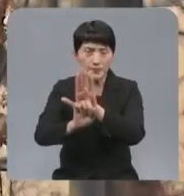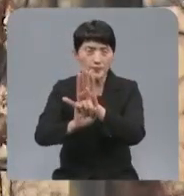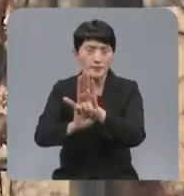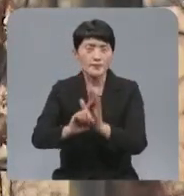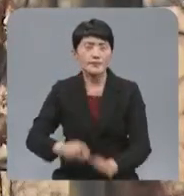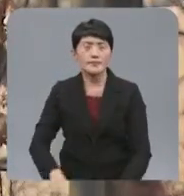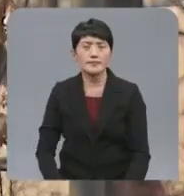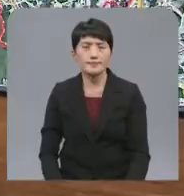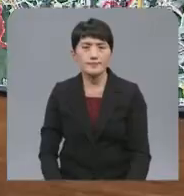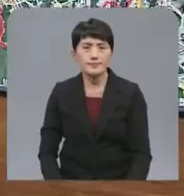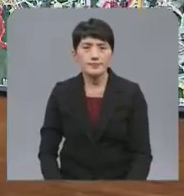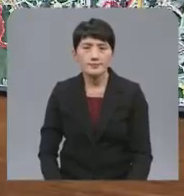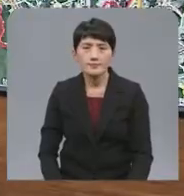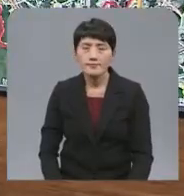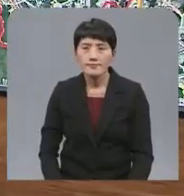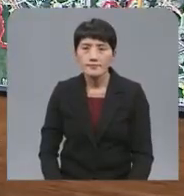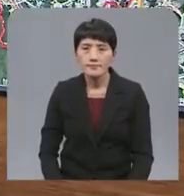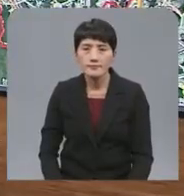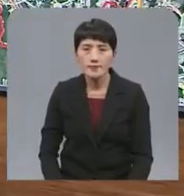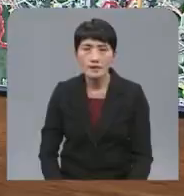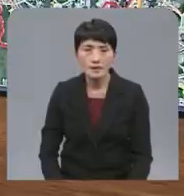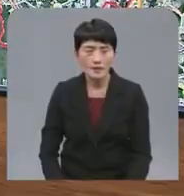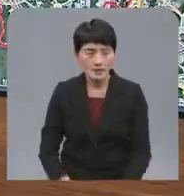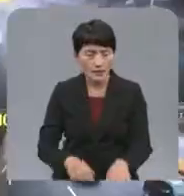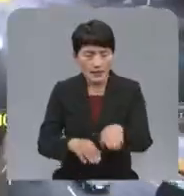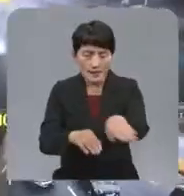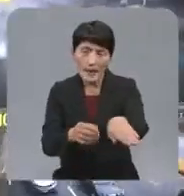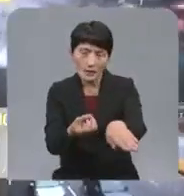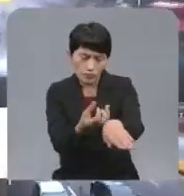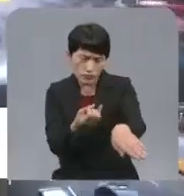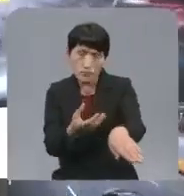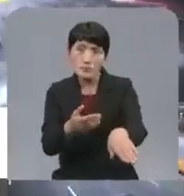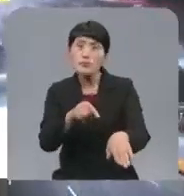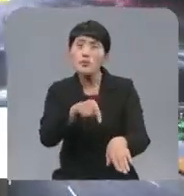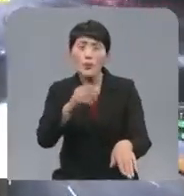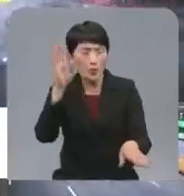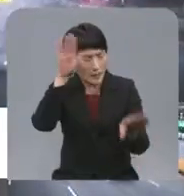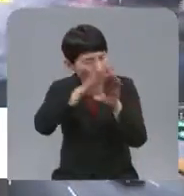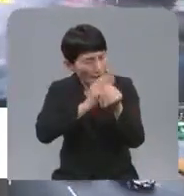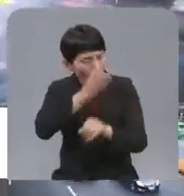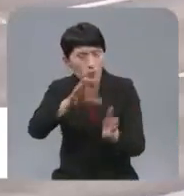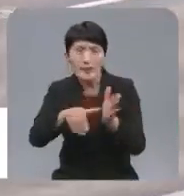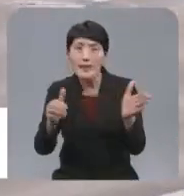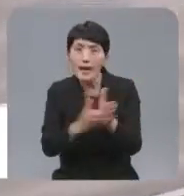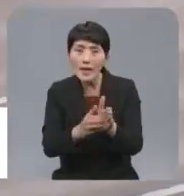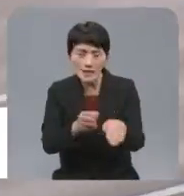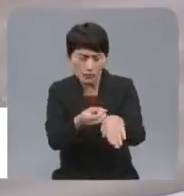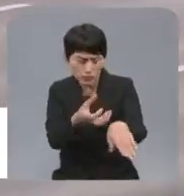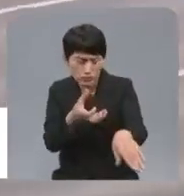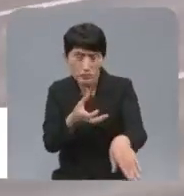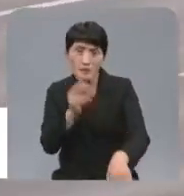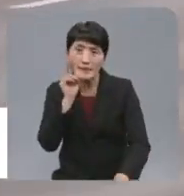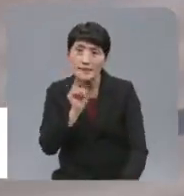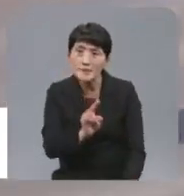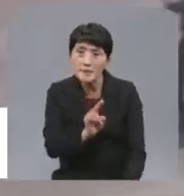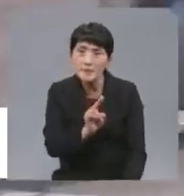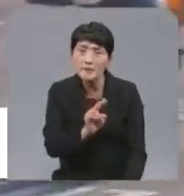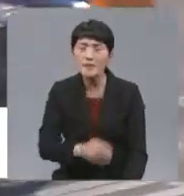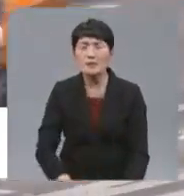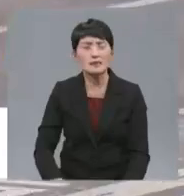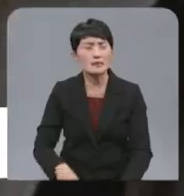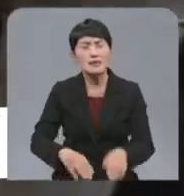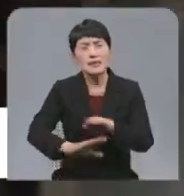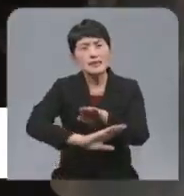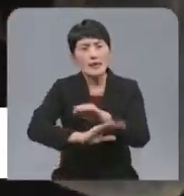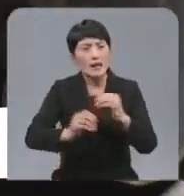A las 6 de la mañana del lunes 6 que se mantendrán hasta las 9 de la noche esto implica que los vehículos clasificados como emisores de contaminantes